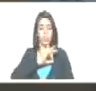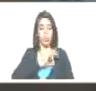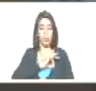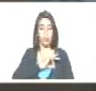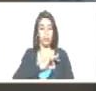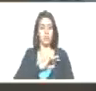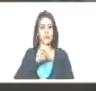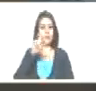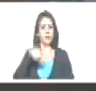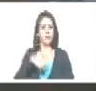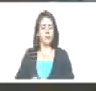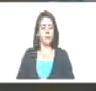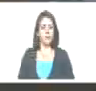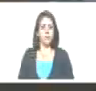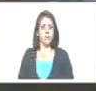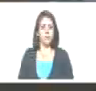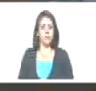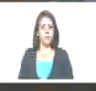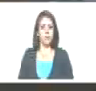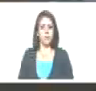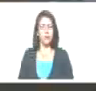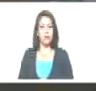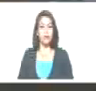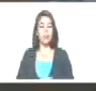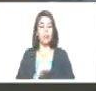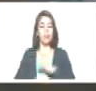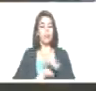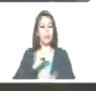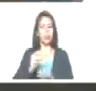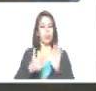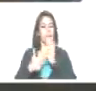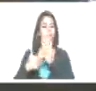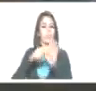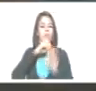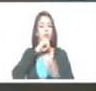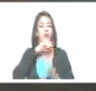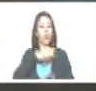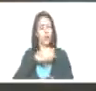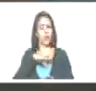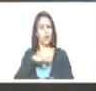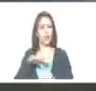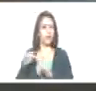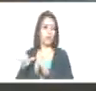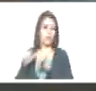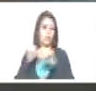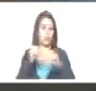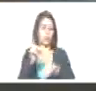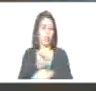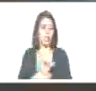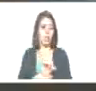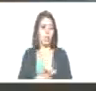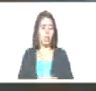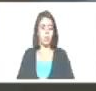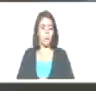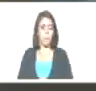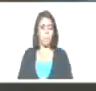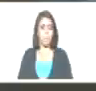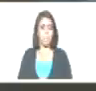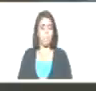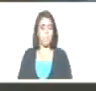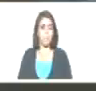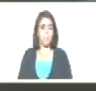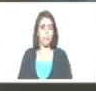además, haciendo una referencia histórica rápida, en el